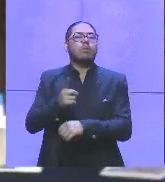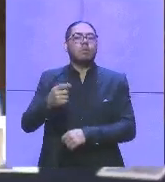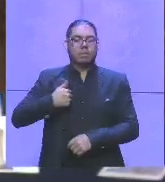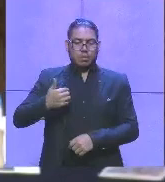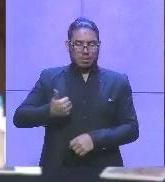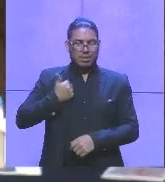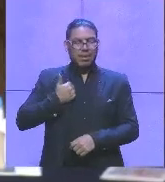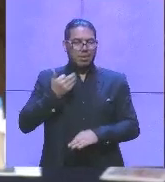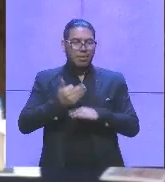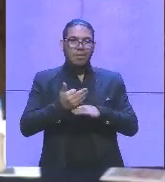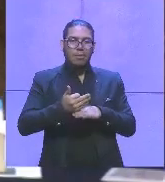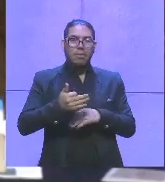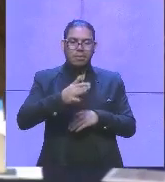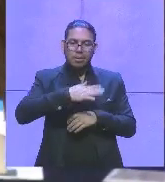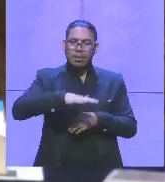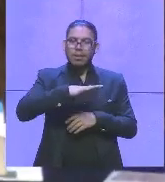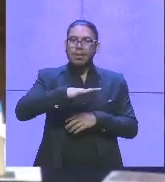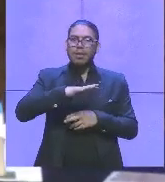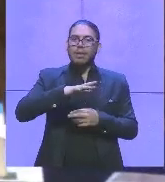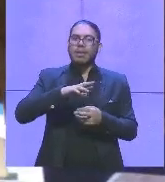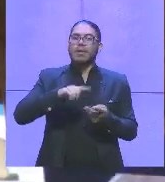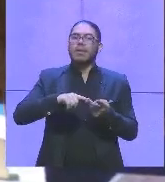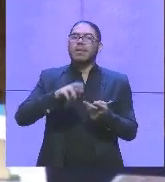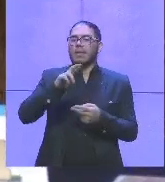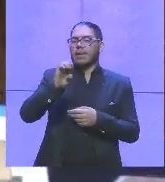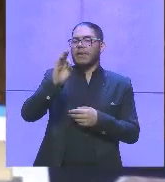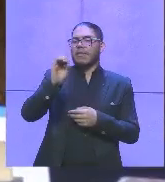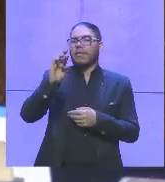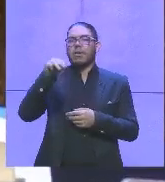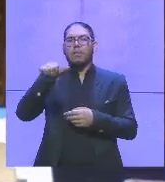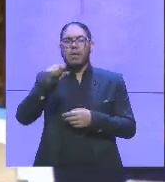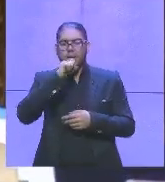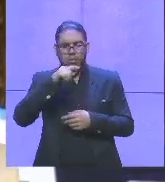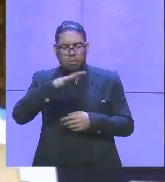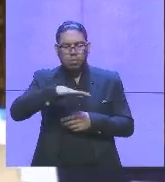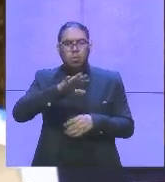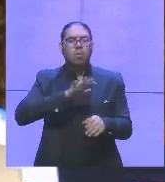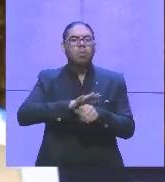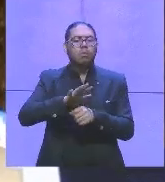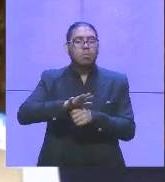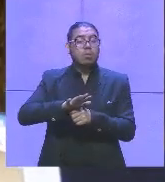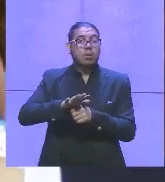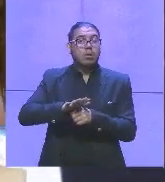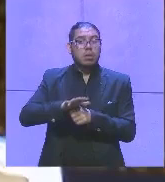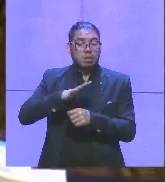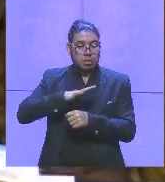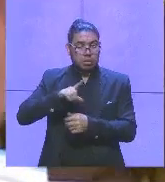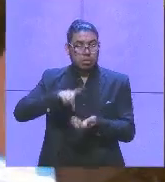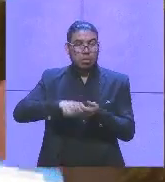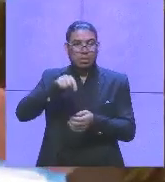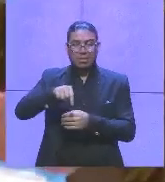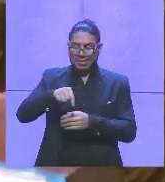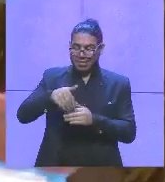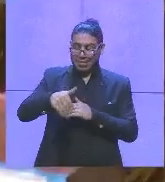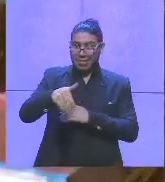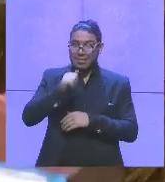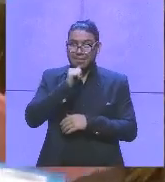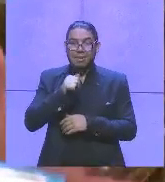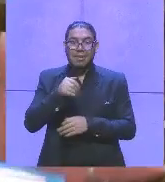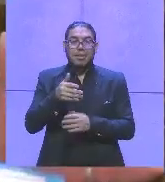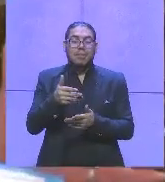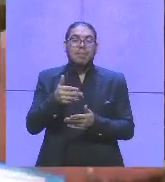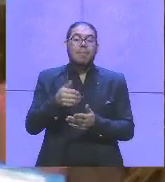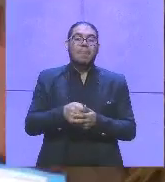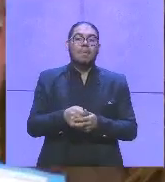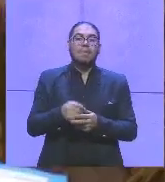este ambiente de reformismo electoral en el cual nos encontramos en este momento en México, cuando pensamos nosotros